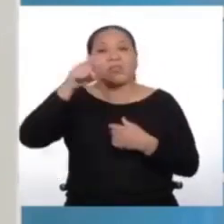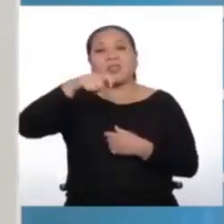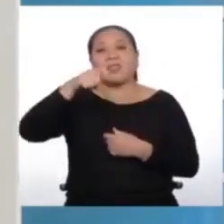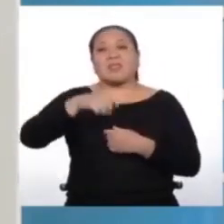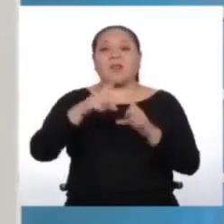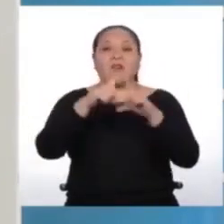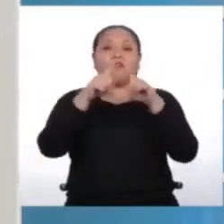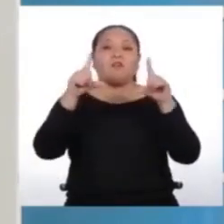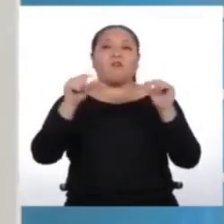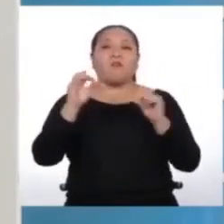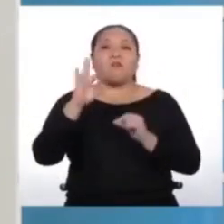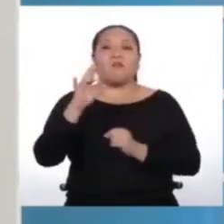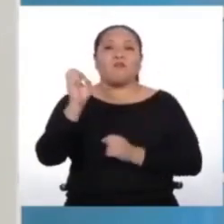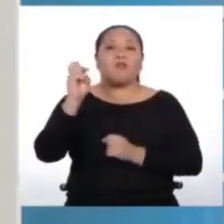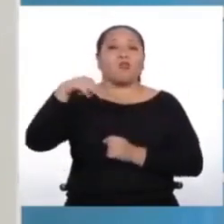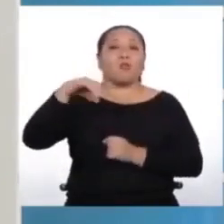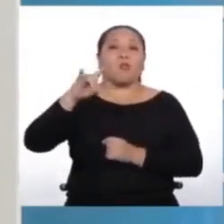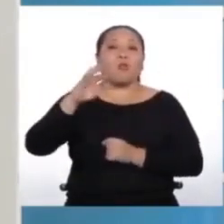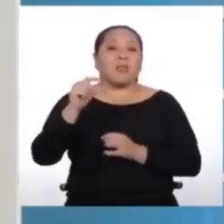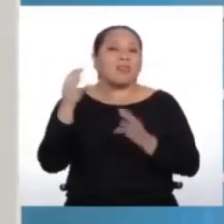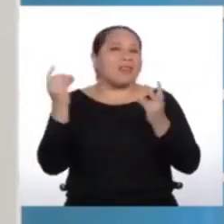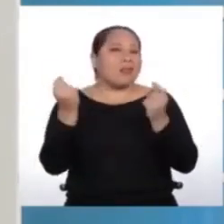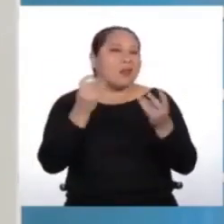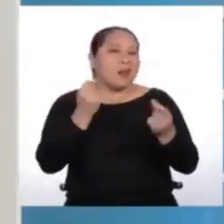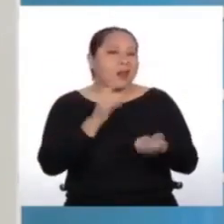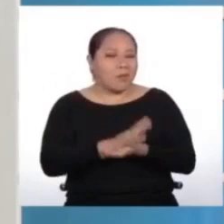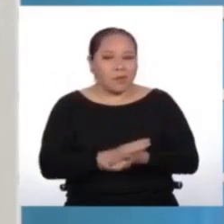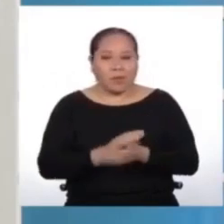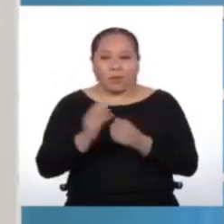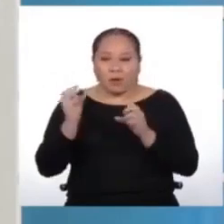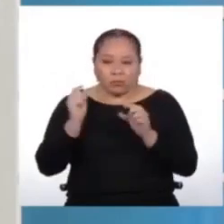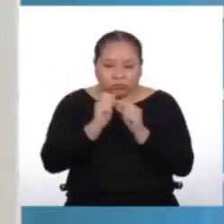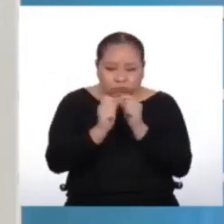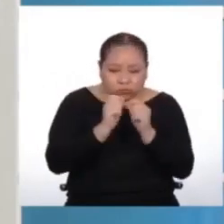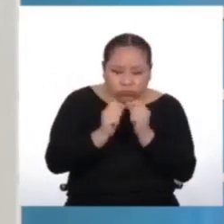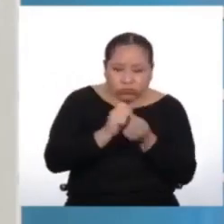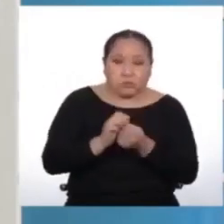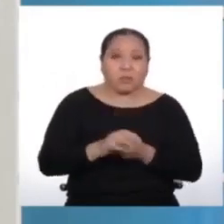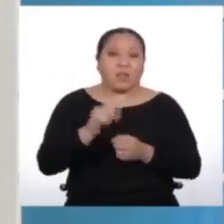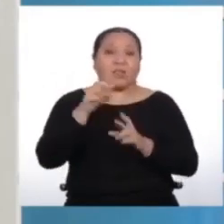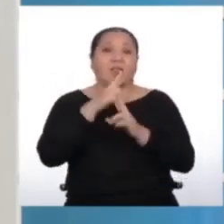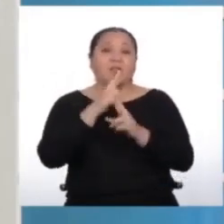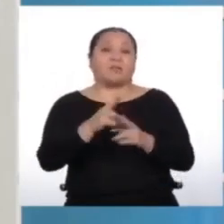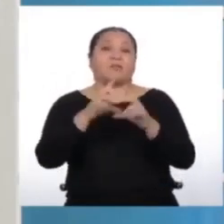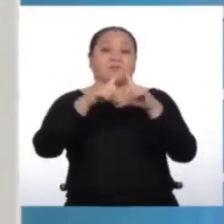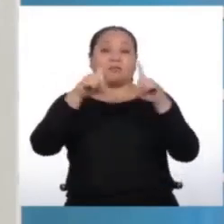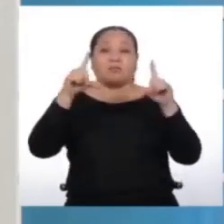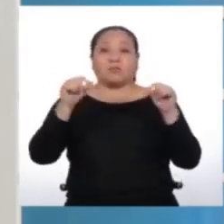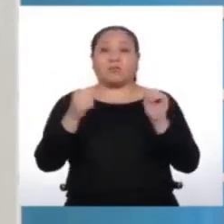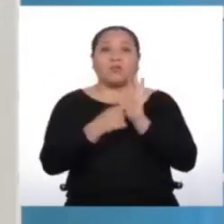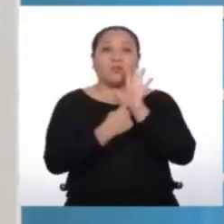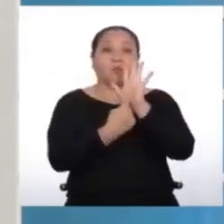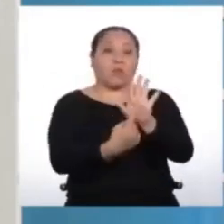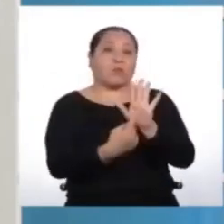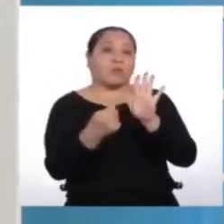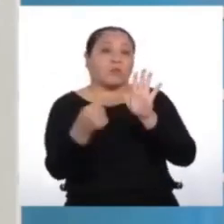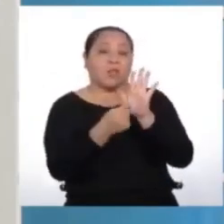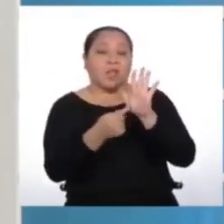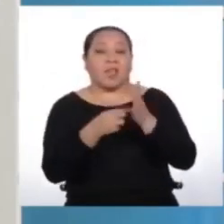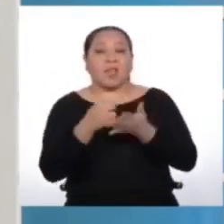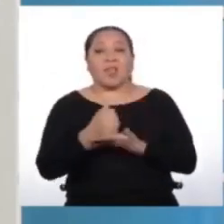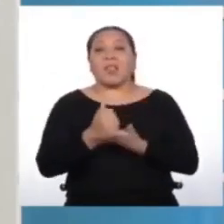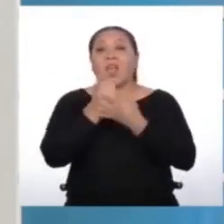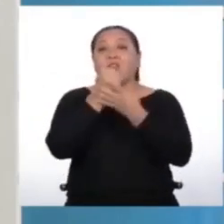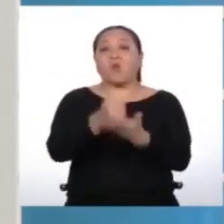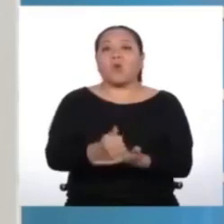fórmulas que nos hacen ahorrar tiempo a la hora de realizar cálculos. Me refiero a fórmulas como estas que te voy a mostrar y que sirven para